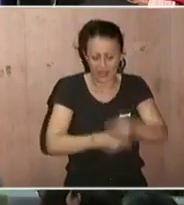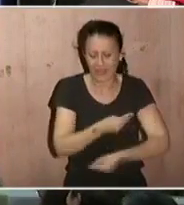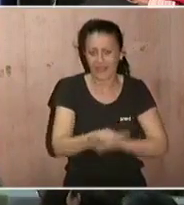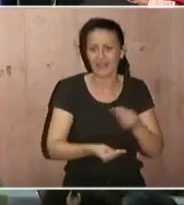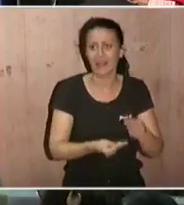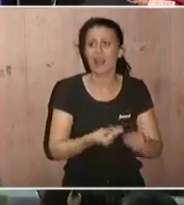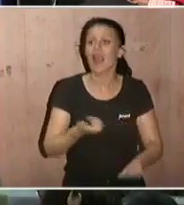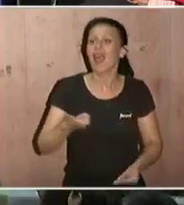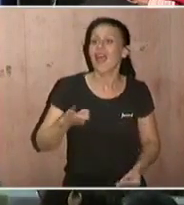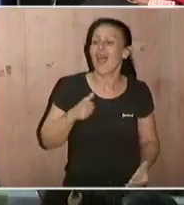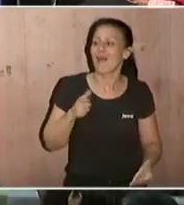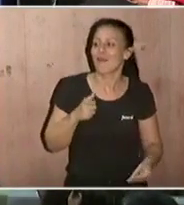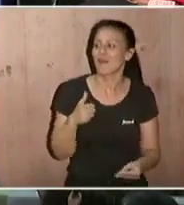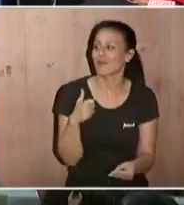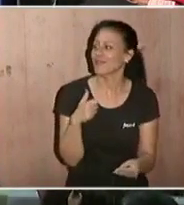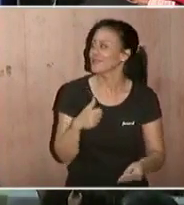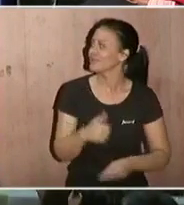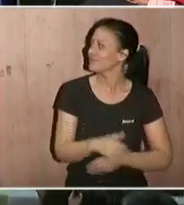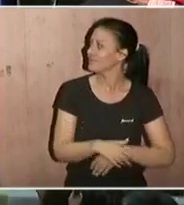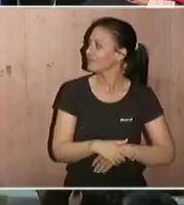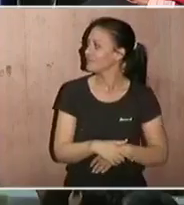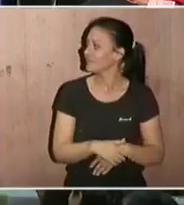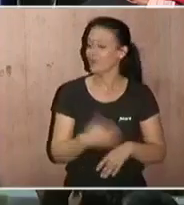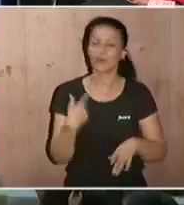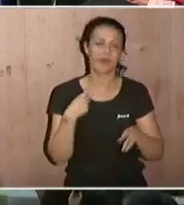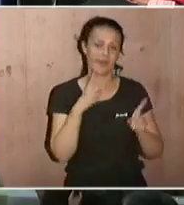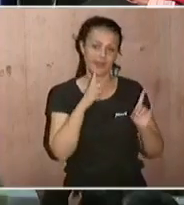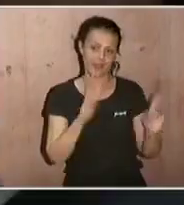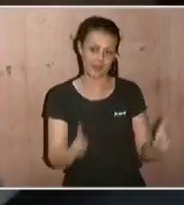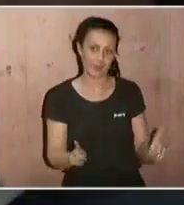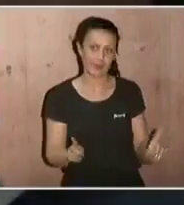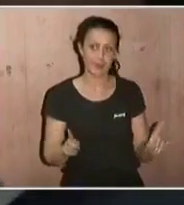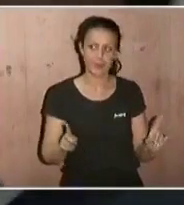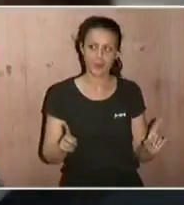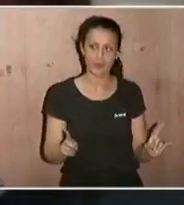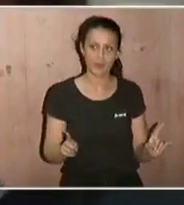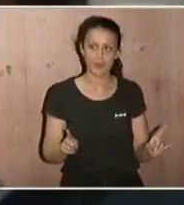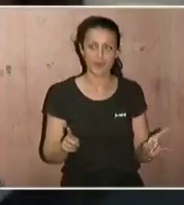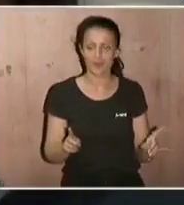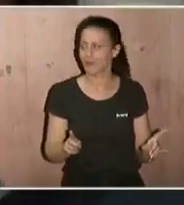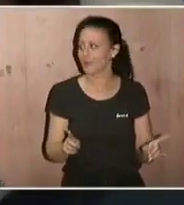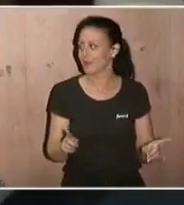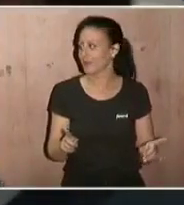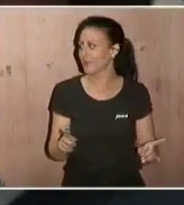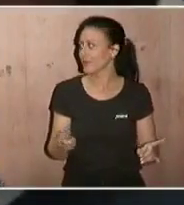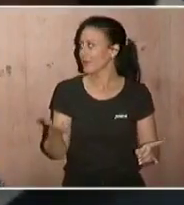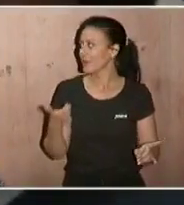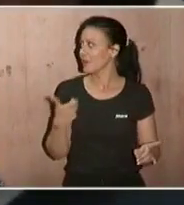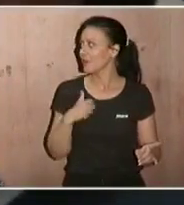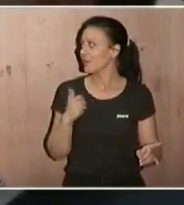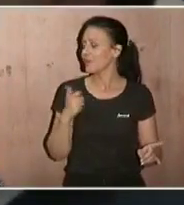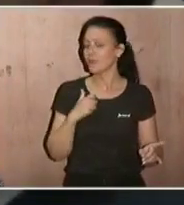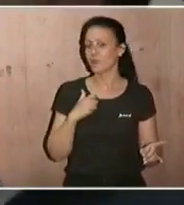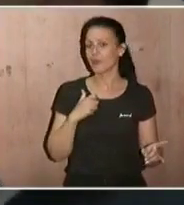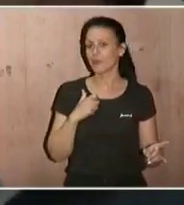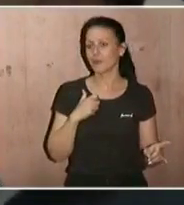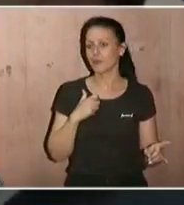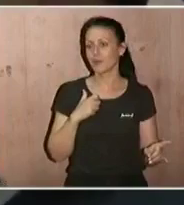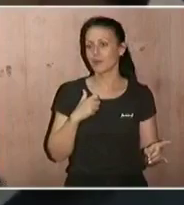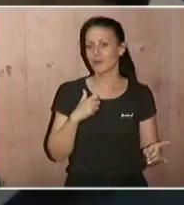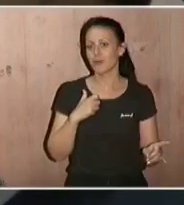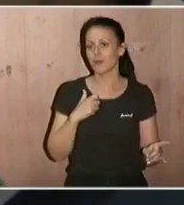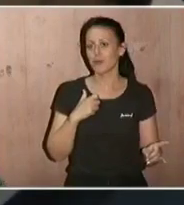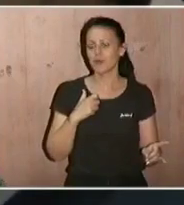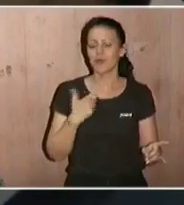Aproveché para, decliné la oferta y aproveché para hacer la distinción entre